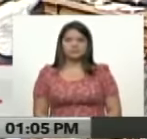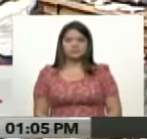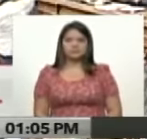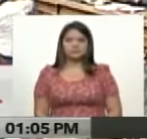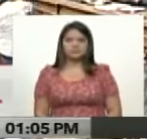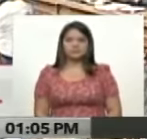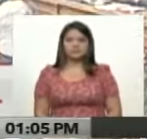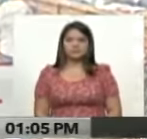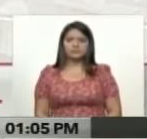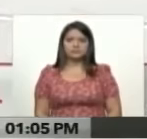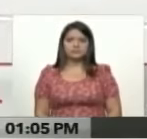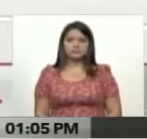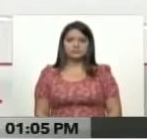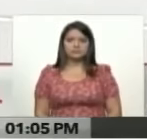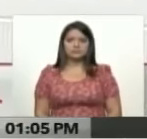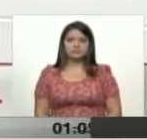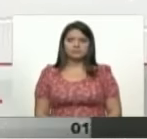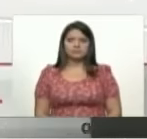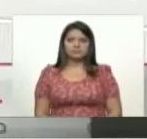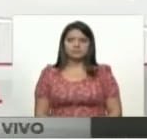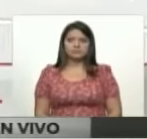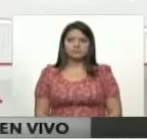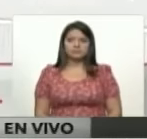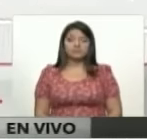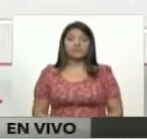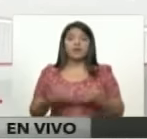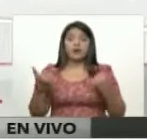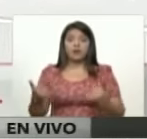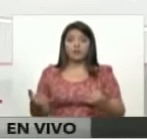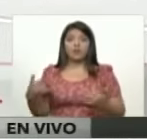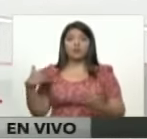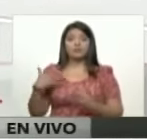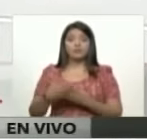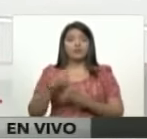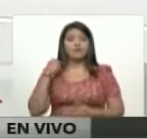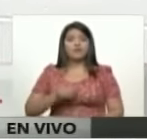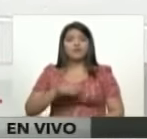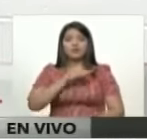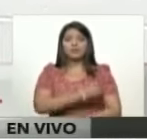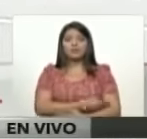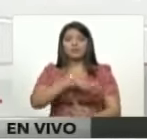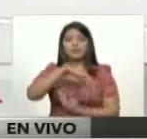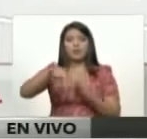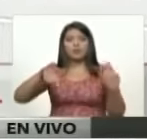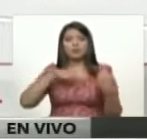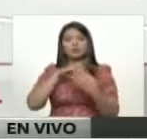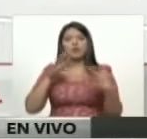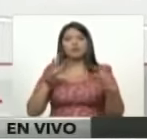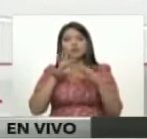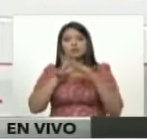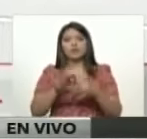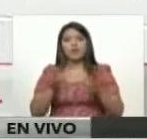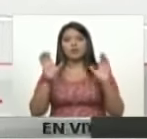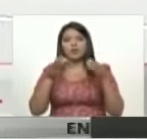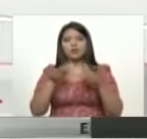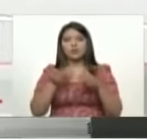Lo que viene es el fortalecimiento de esta revolución, de la unidad del